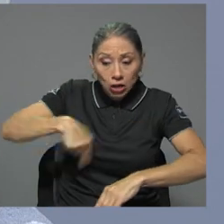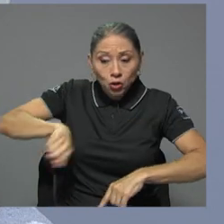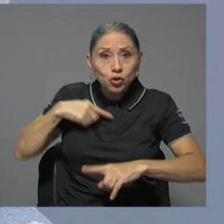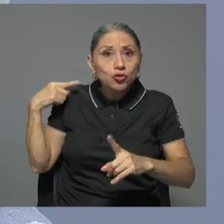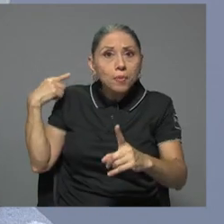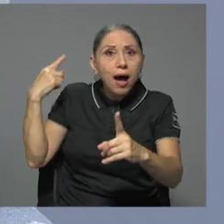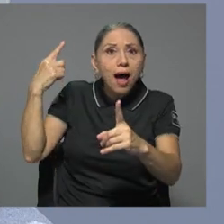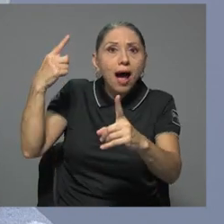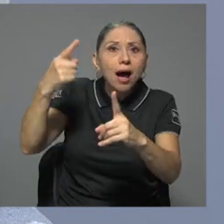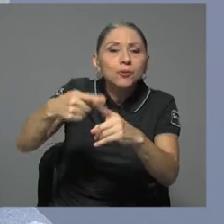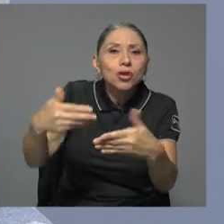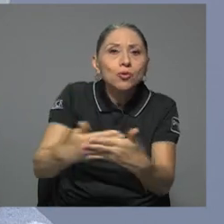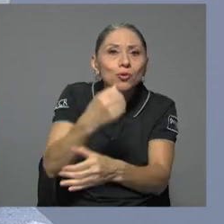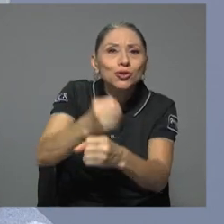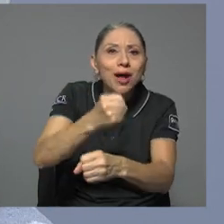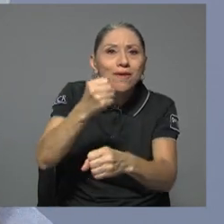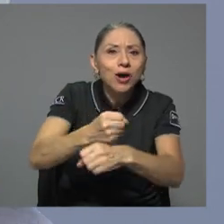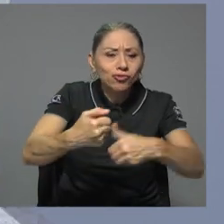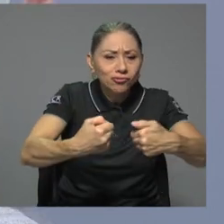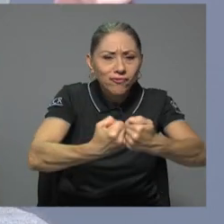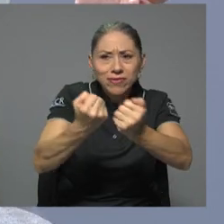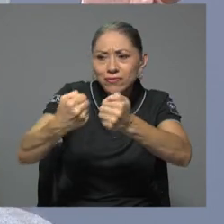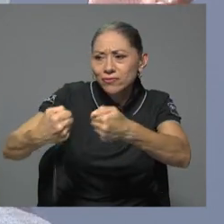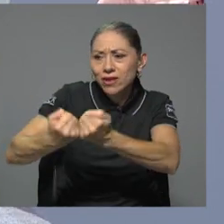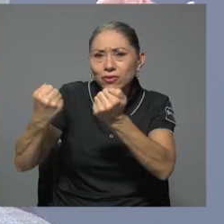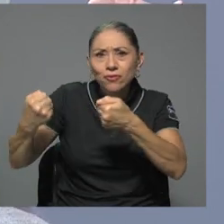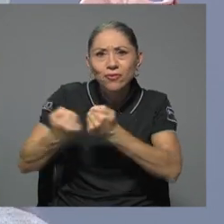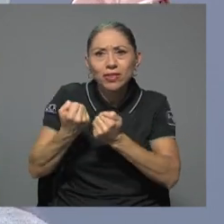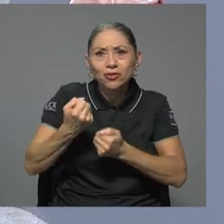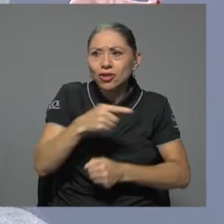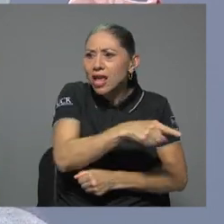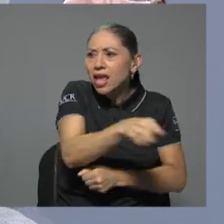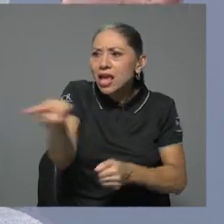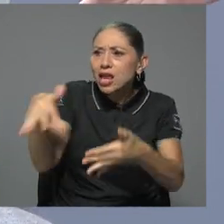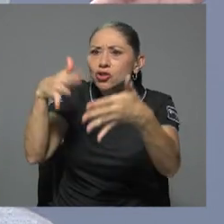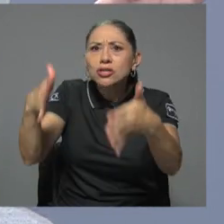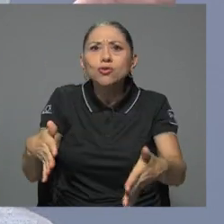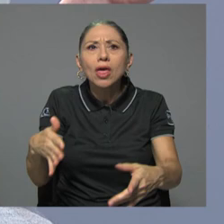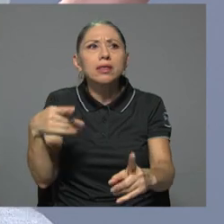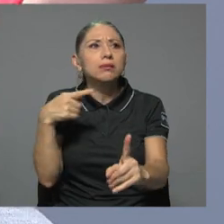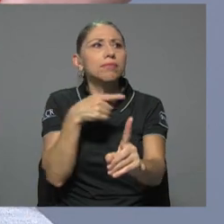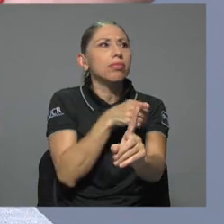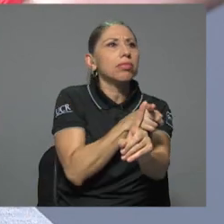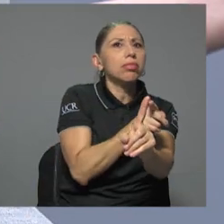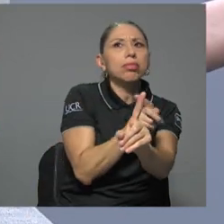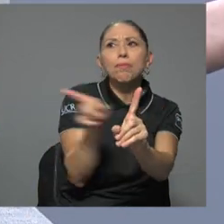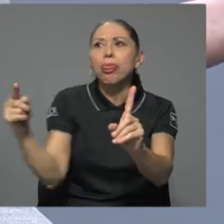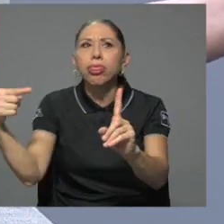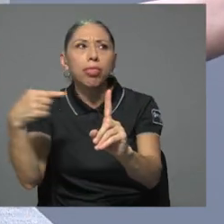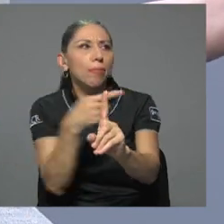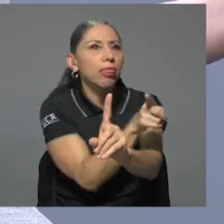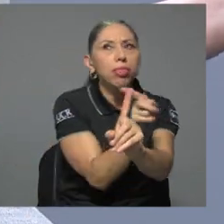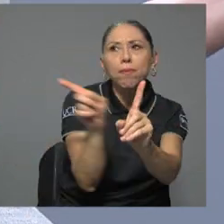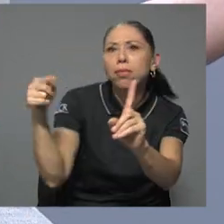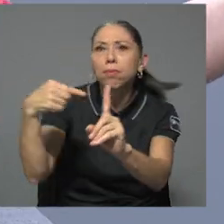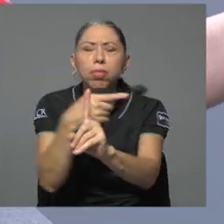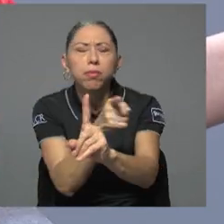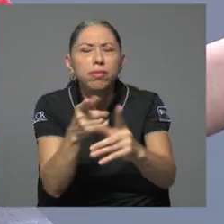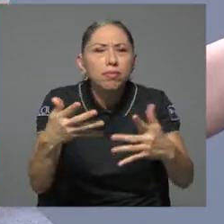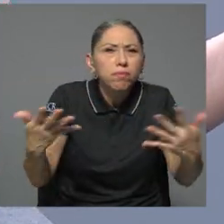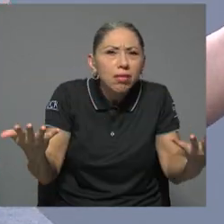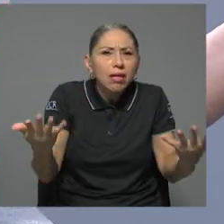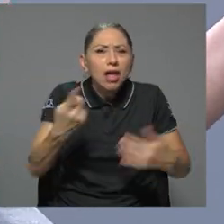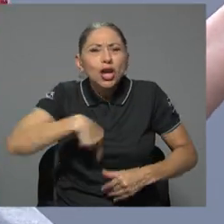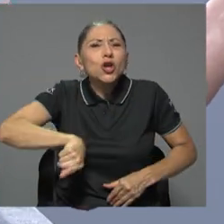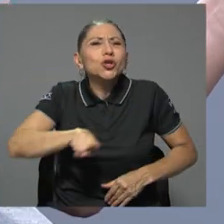y estamos llevando a nuestros estudiantes hacia ningún lado porque no les estamos dando es exactamente una educación